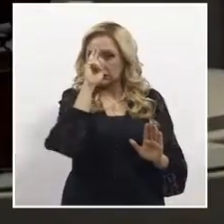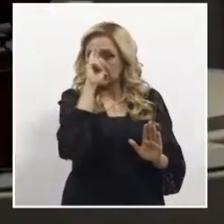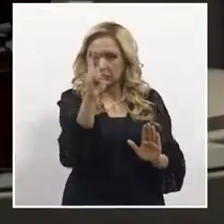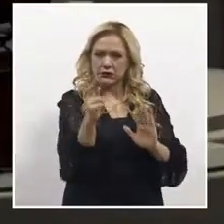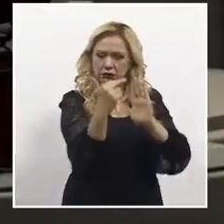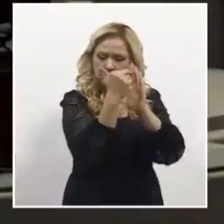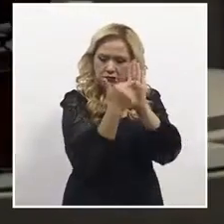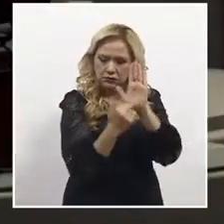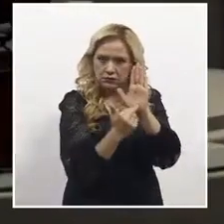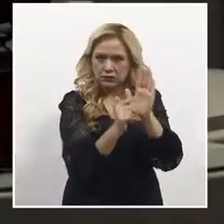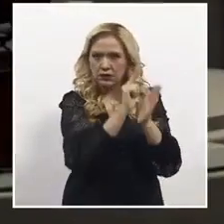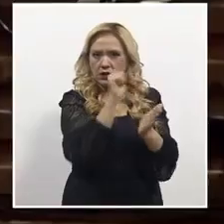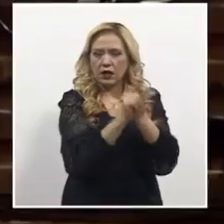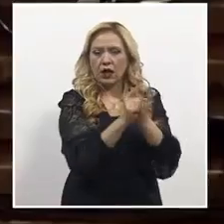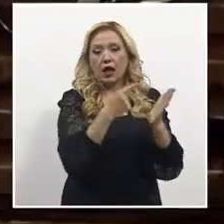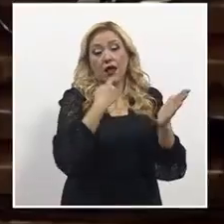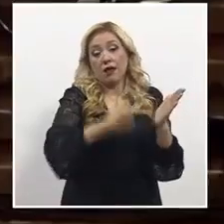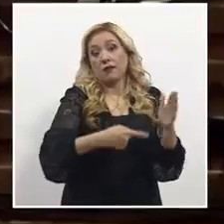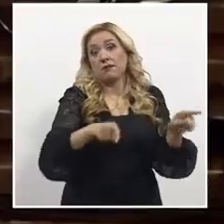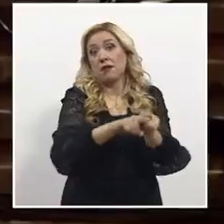principio de supremacía constitucional.